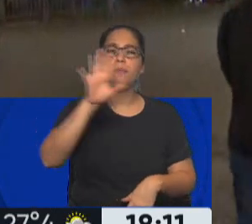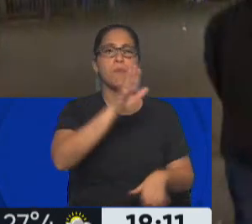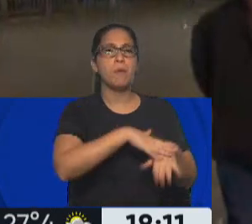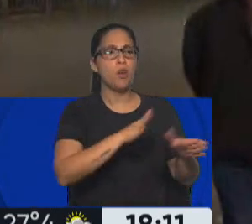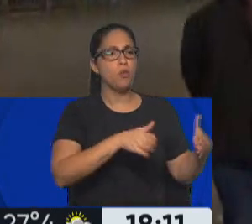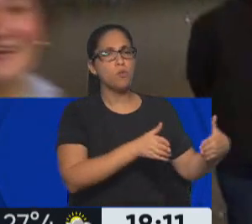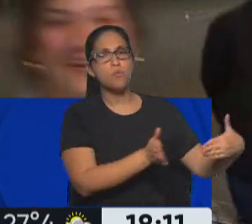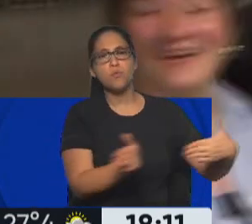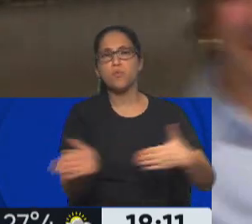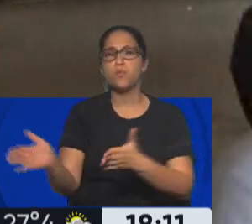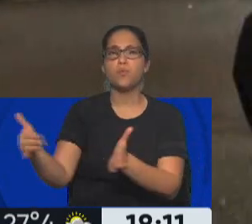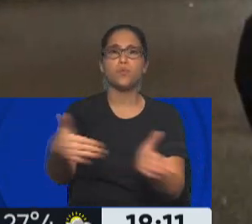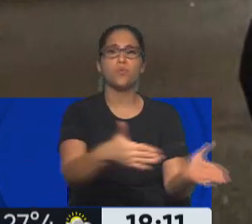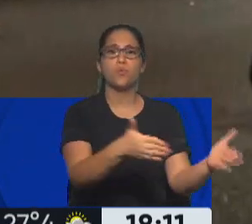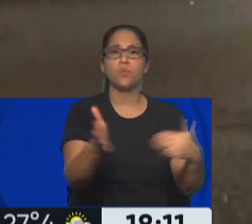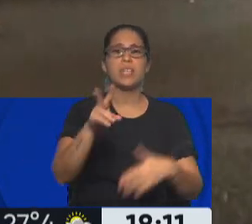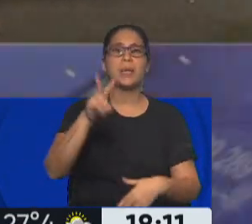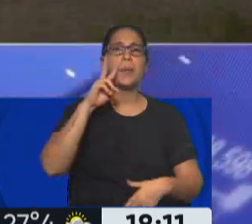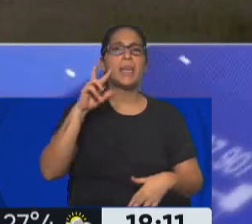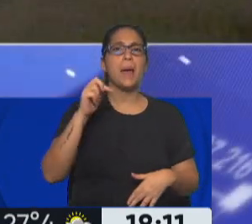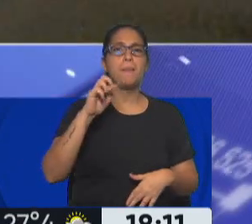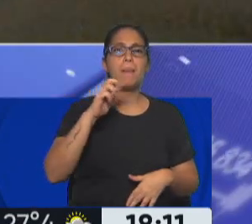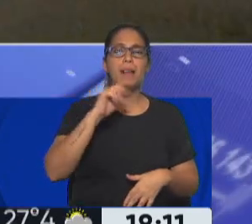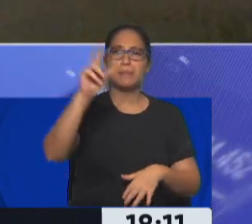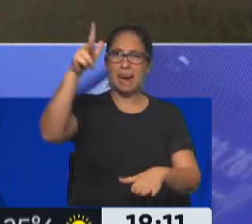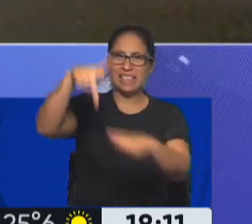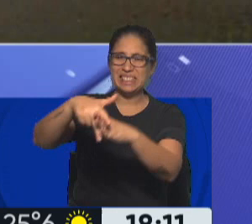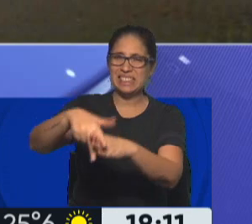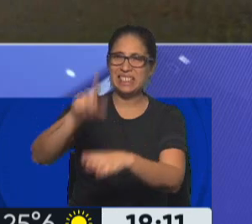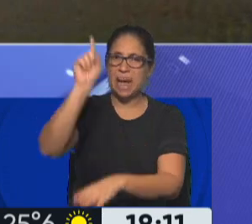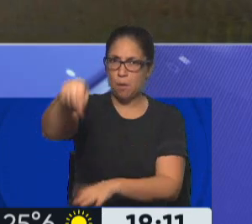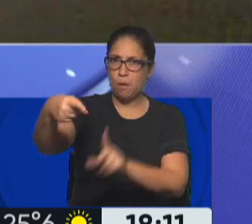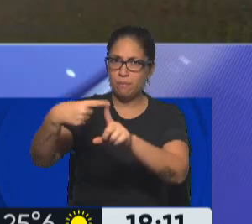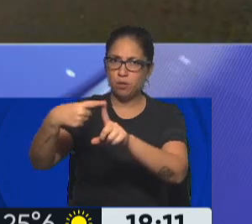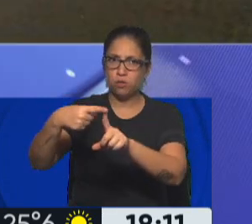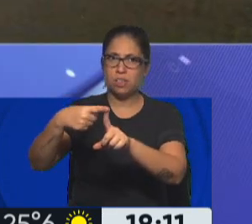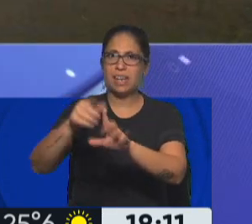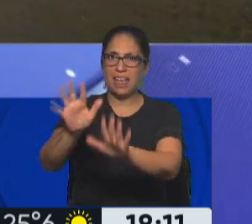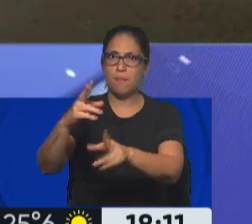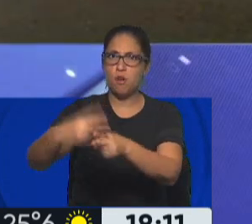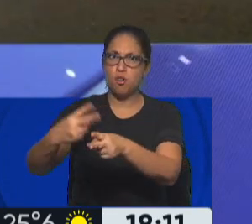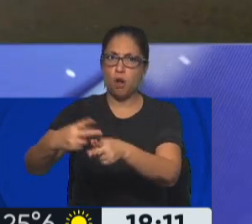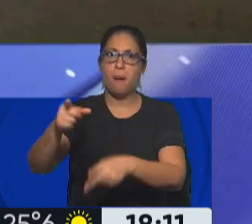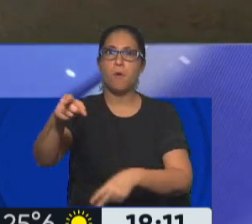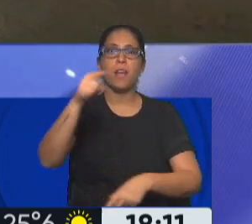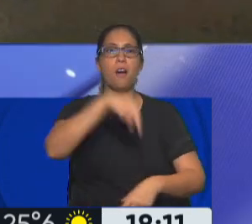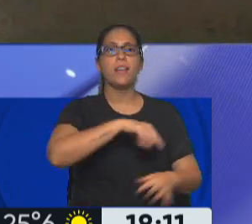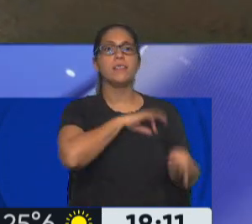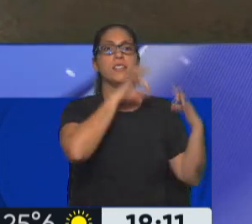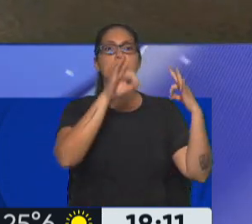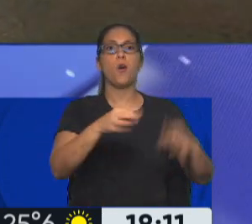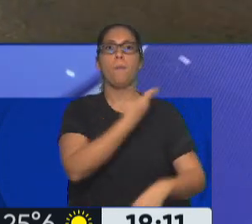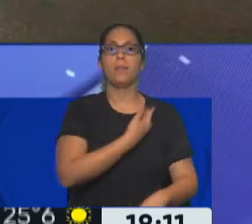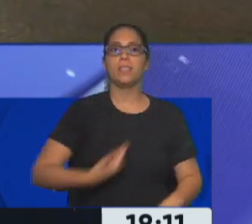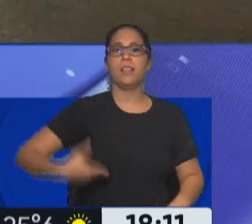una ruta conocida como Vía Papalis. Sí, decime. Ya volvemos con vos, rápidamente nos quedamos en Roma porque de esta manera está llegando el presidente de los